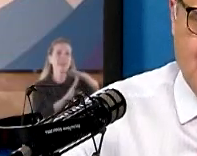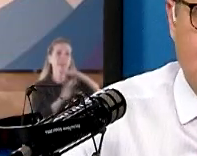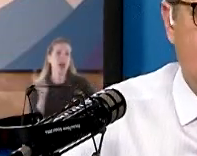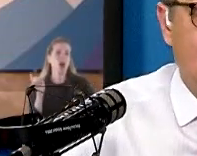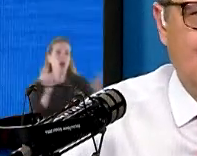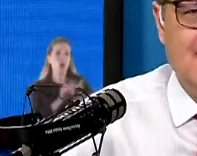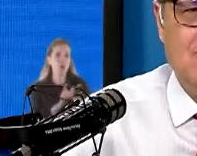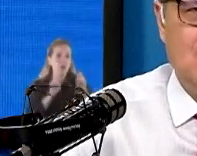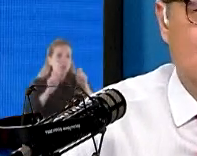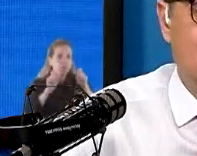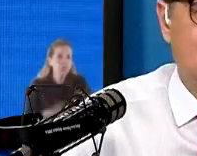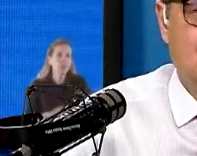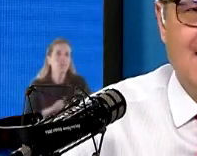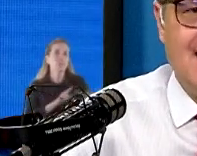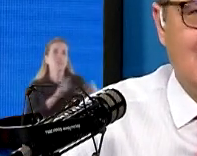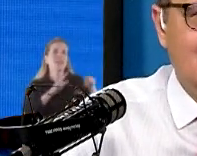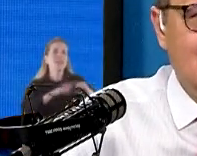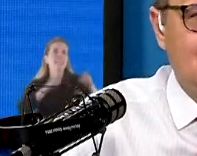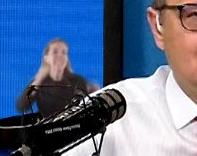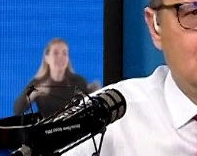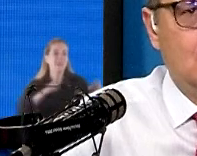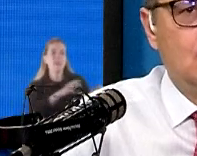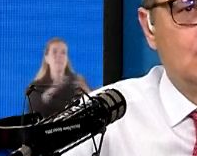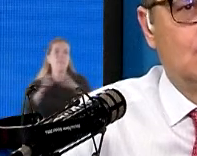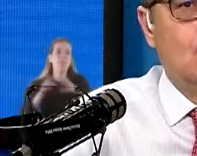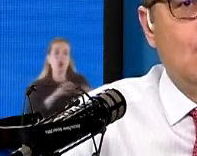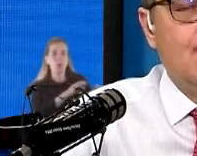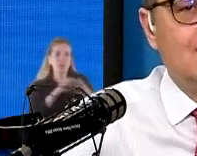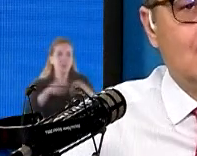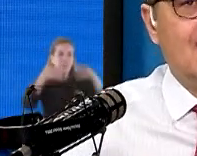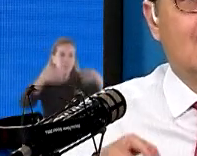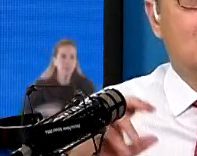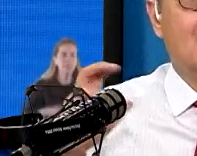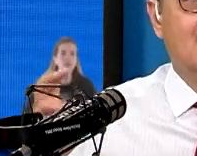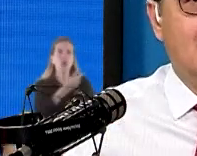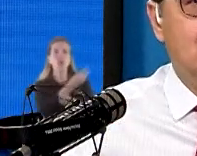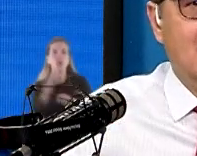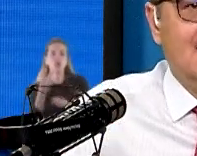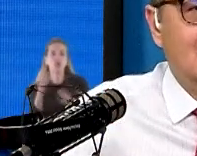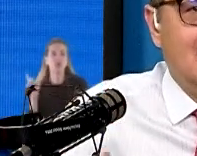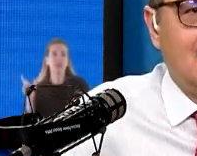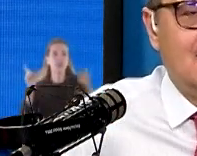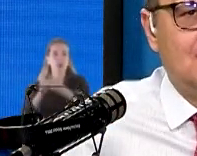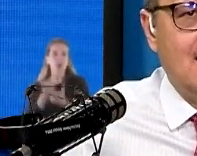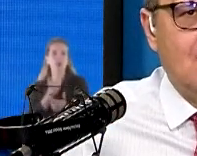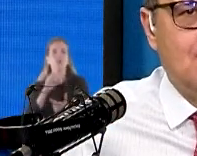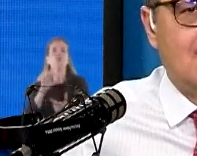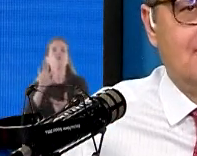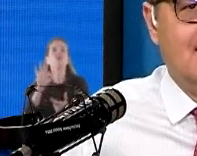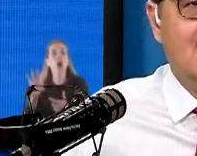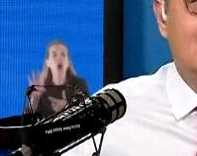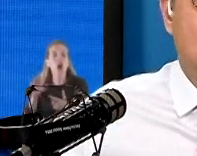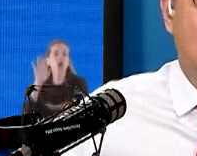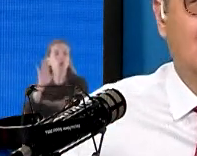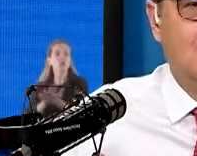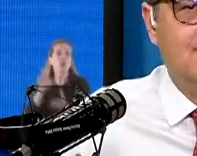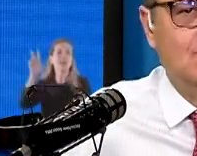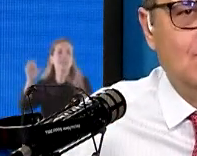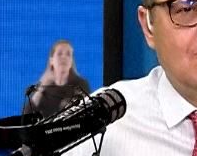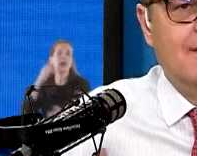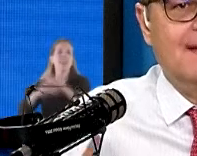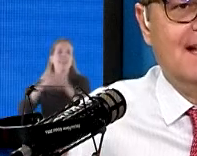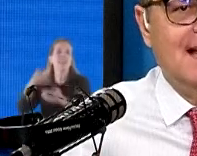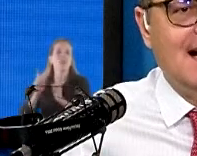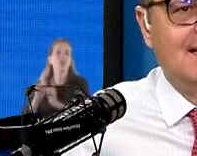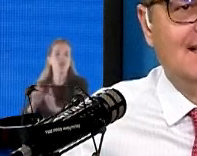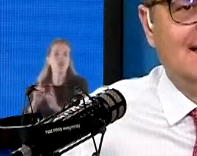después para parlamento, gobernaciones, alcaldías. Todo dentro de la globalidad del planeta está relacionado, porque al final estamos hablando de